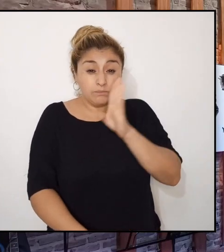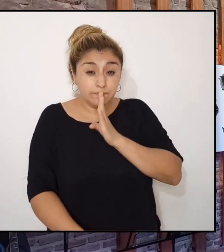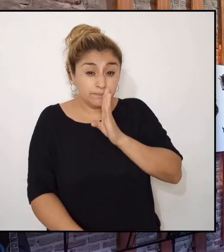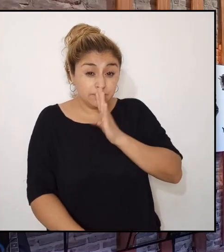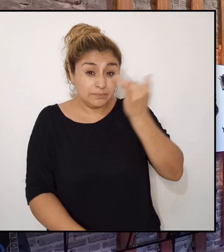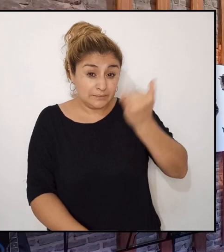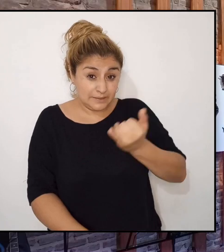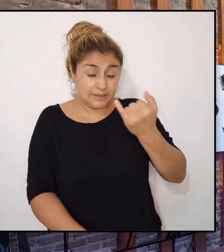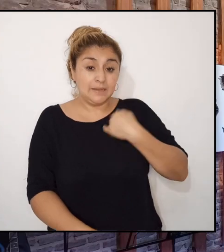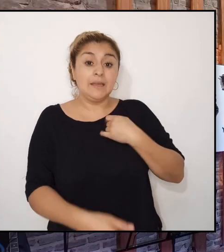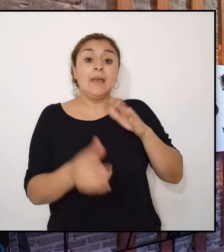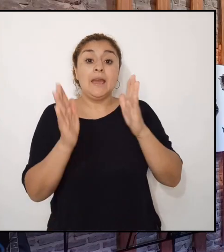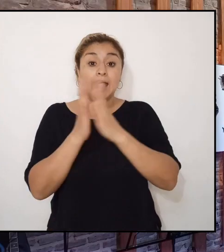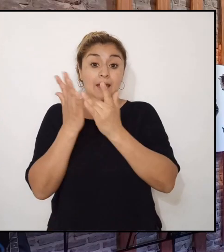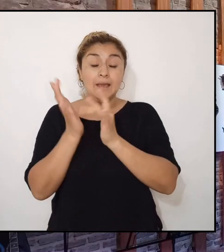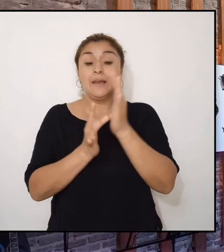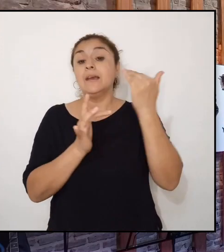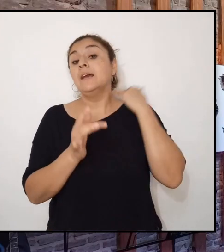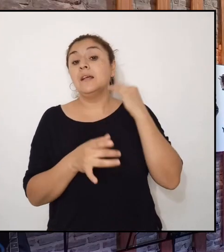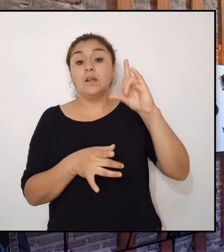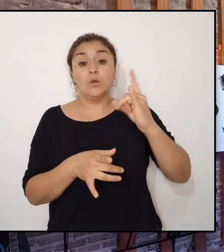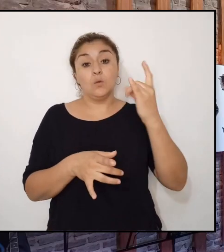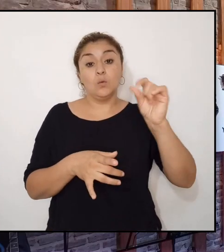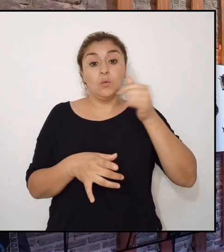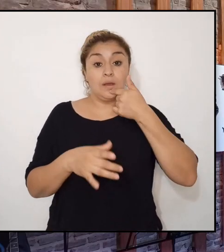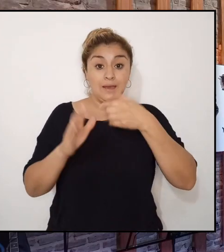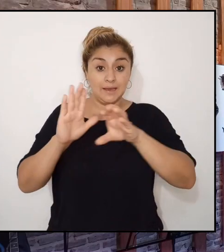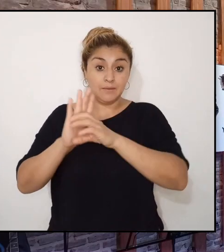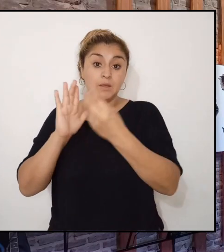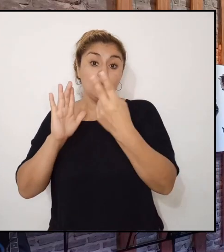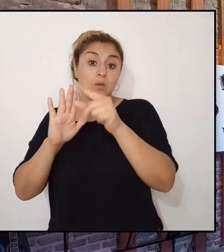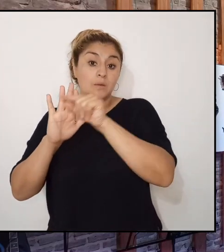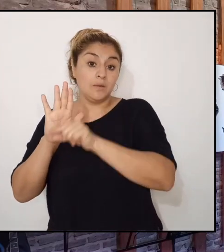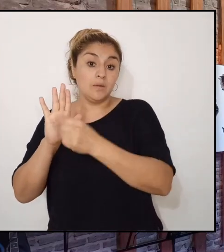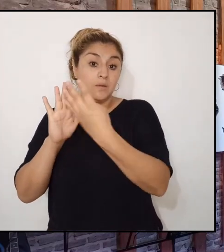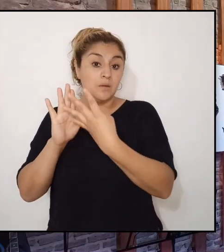Lucas capítulo 2 lo relatan. Dice, verso